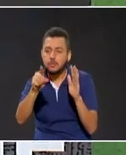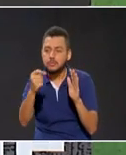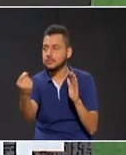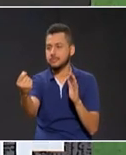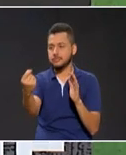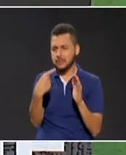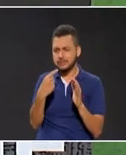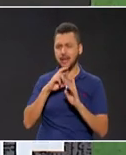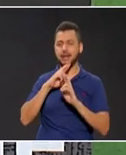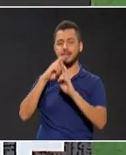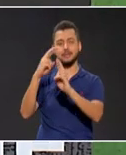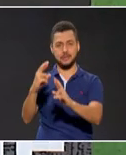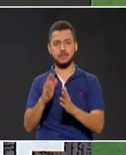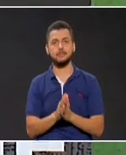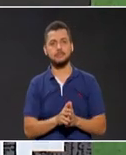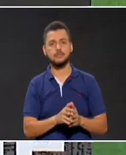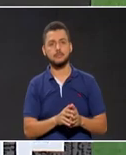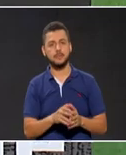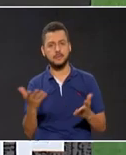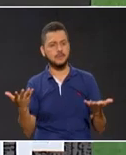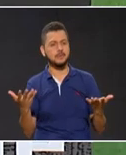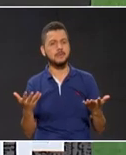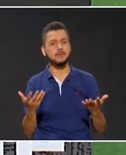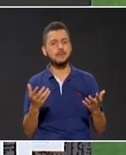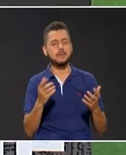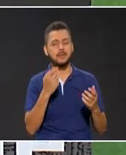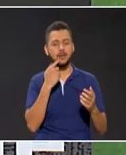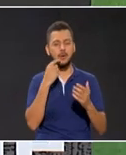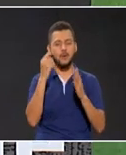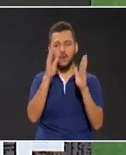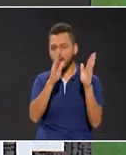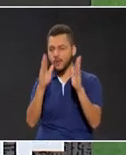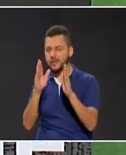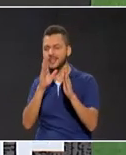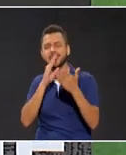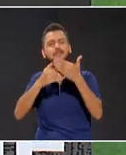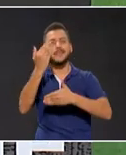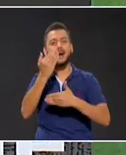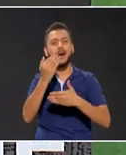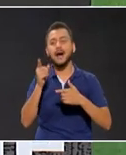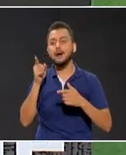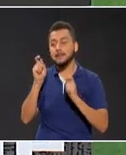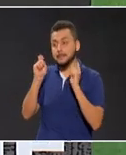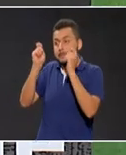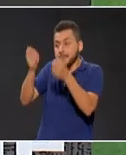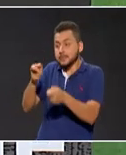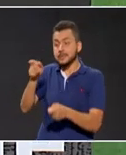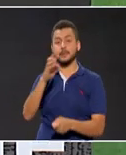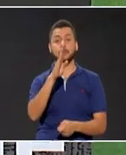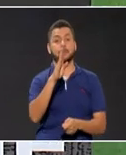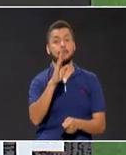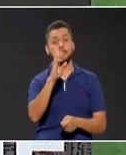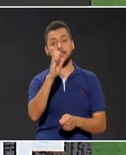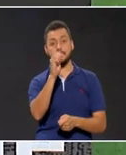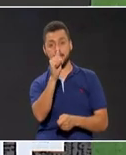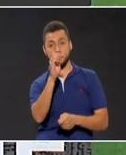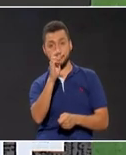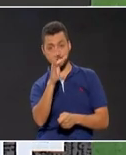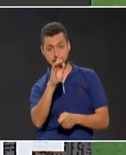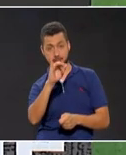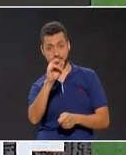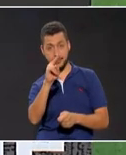responder. Inicia, a ver, se me perdió el orden. Beatriz. Beatriz Rabe, escogiendo a quién